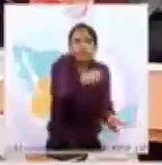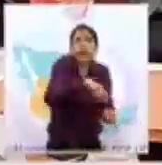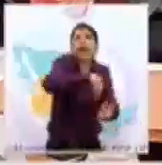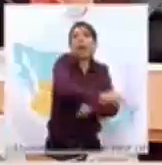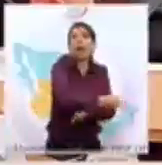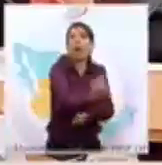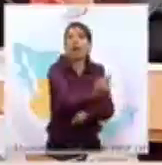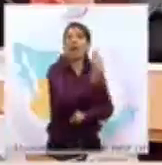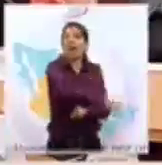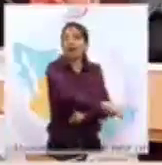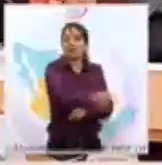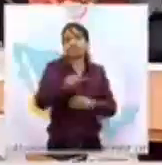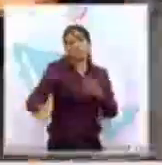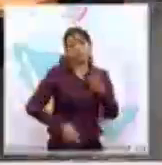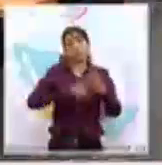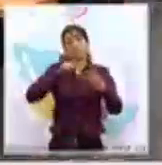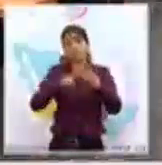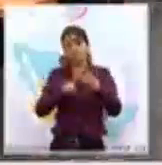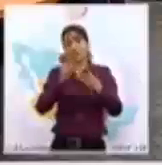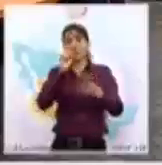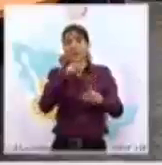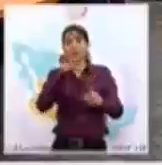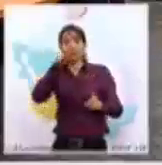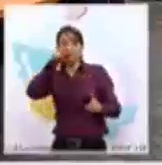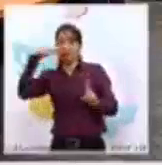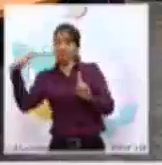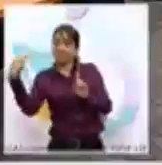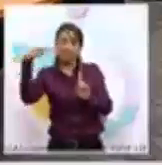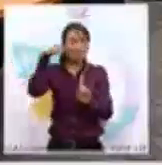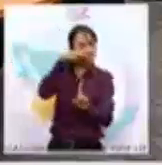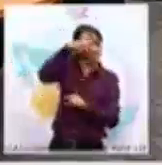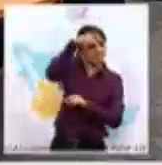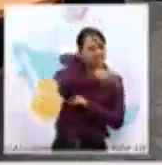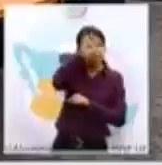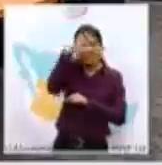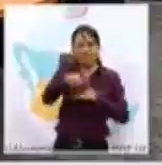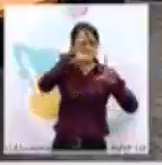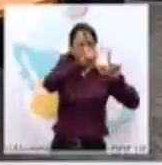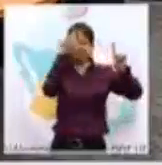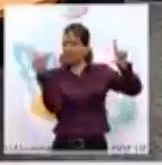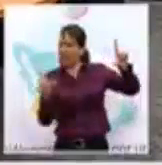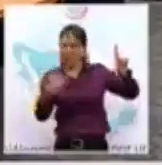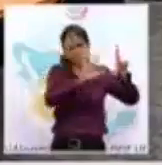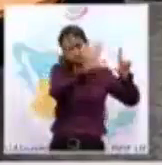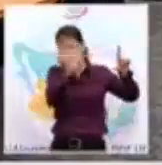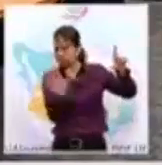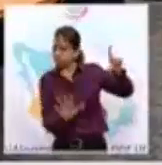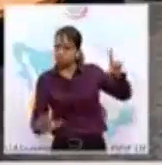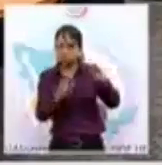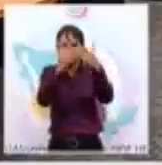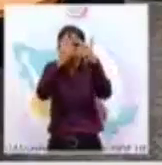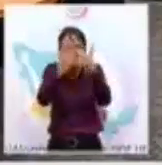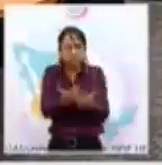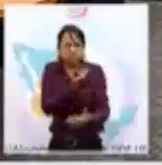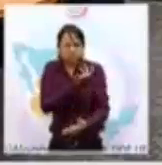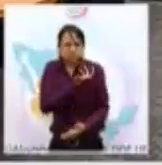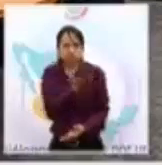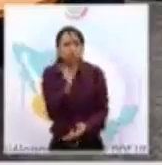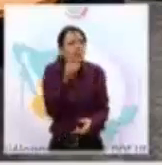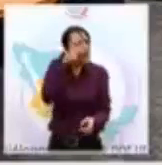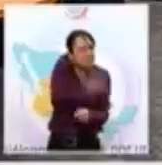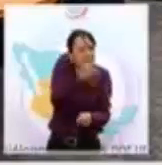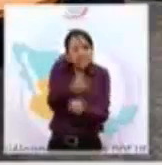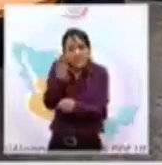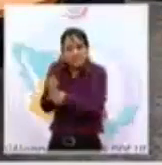de las manifestaciones culturales a lo largo de todo el país. En este último renglón, hace algunos meses convocamos